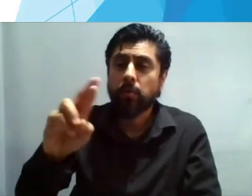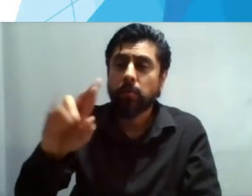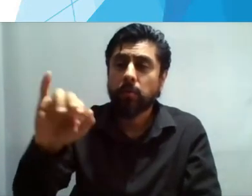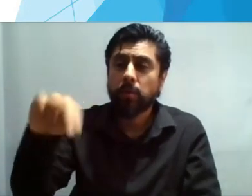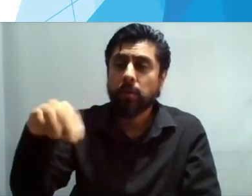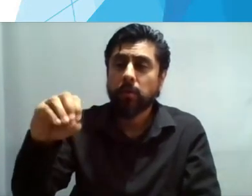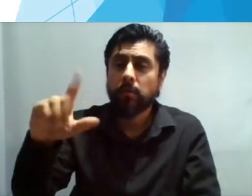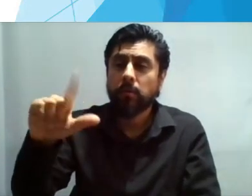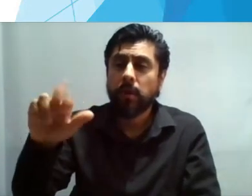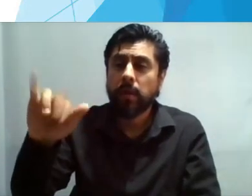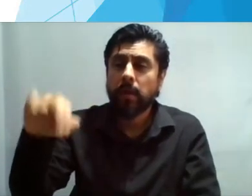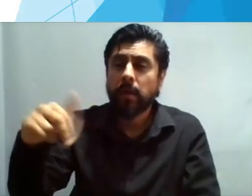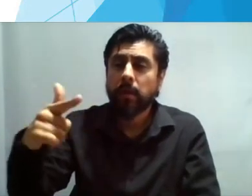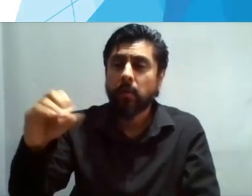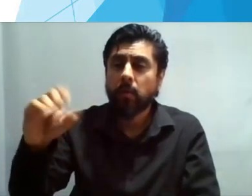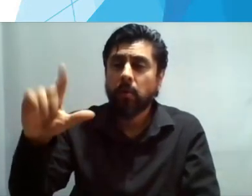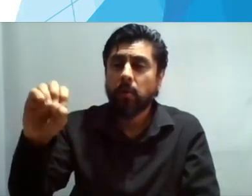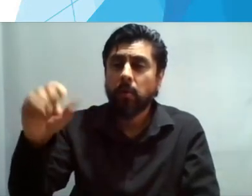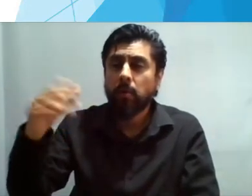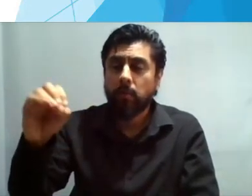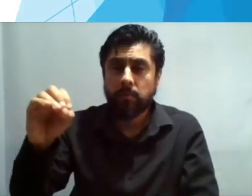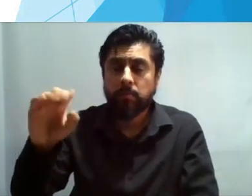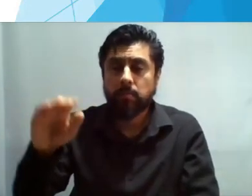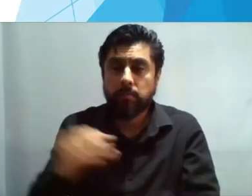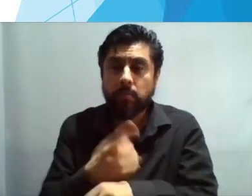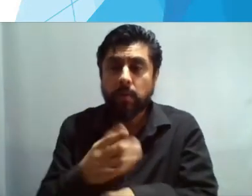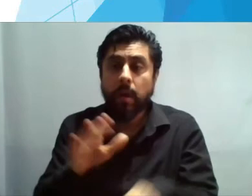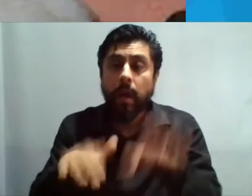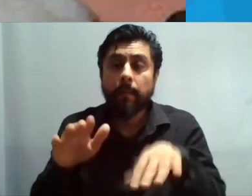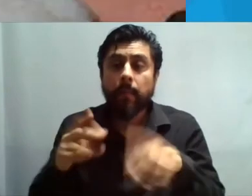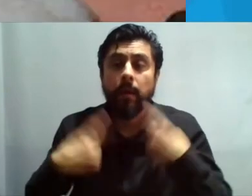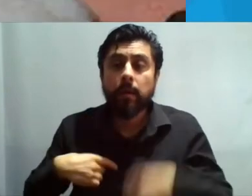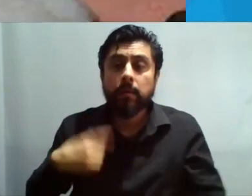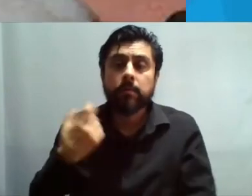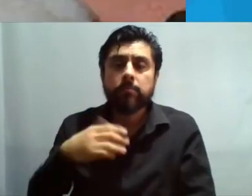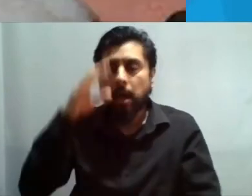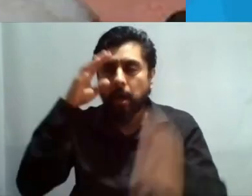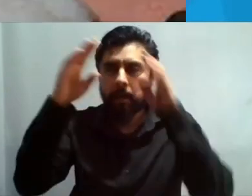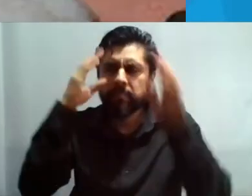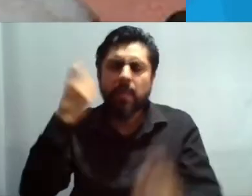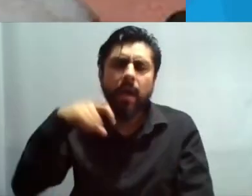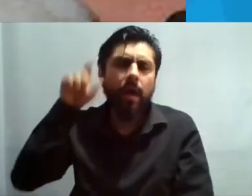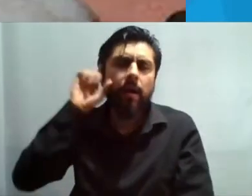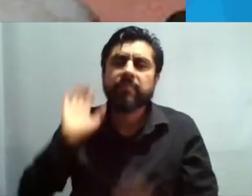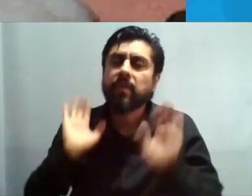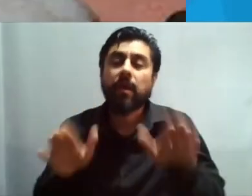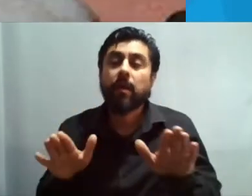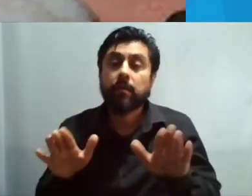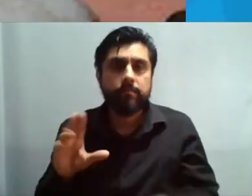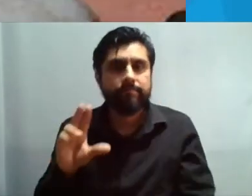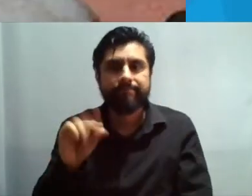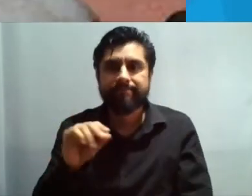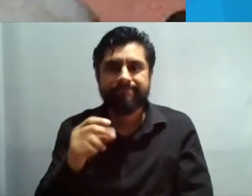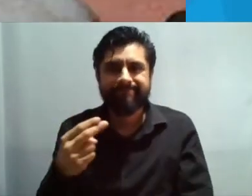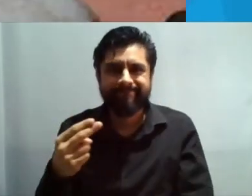aparato auditivo y no siempre va a ser así. Damos, por favor, siguiente imagen. Bueno, esto seguramente